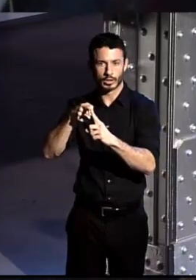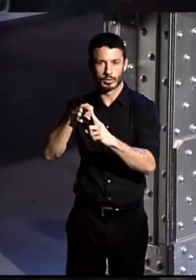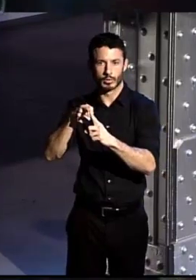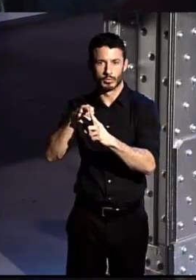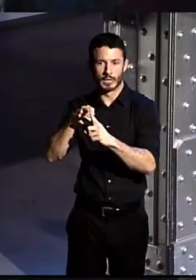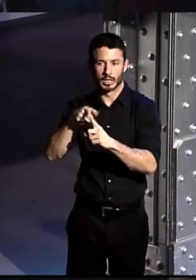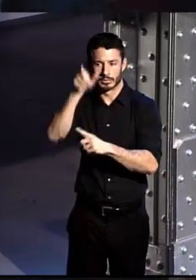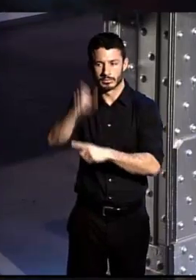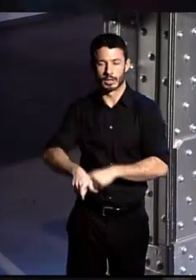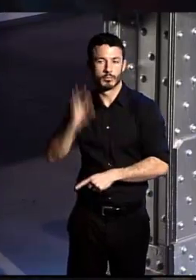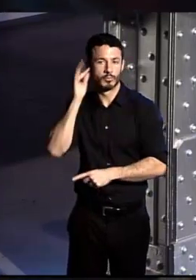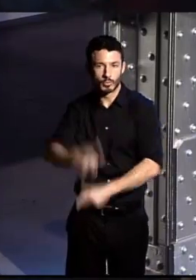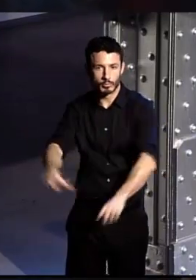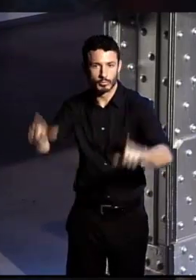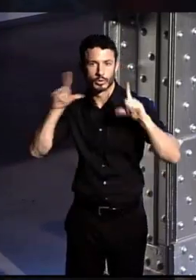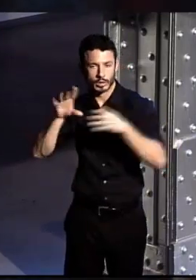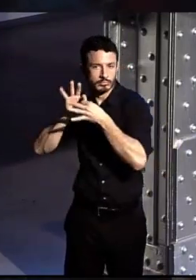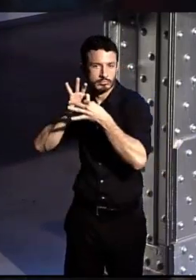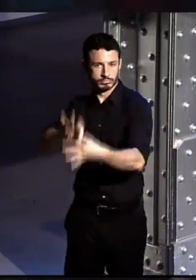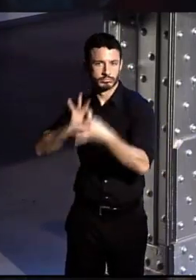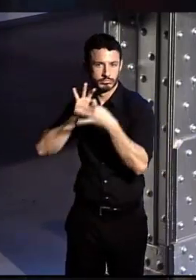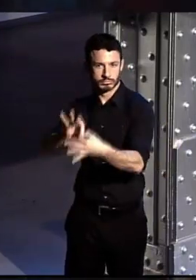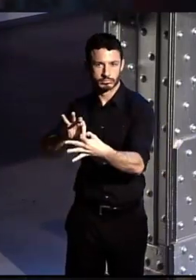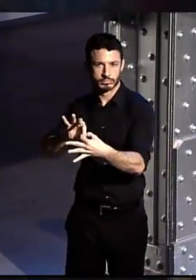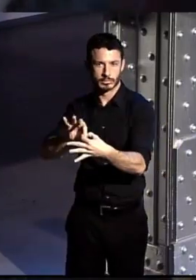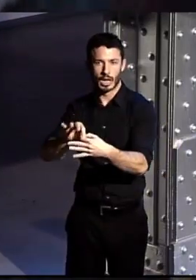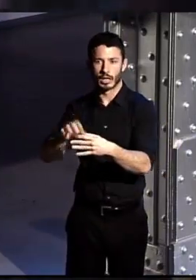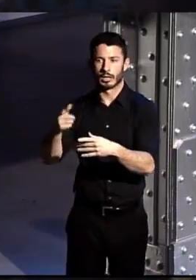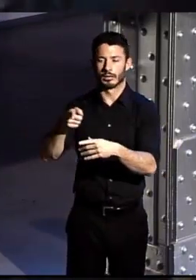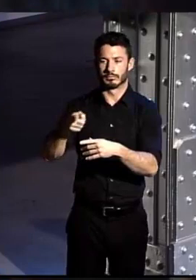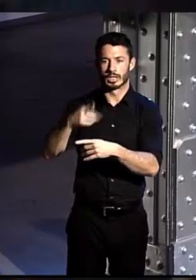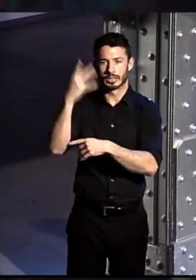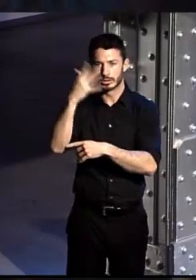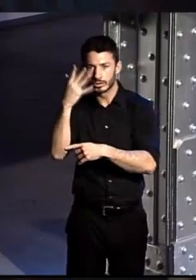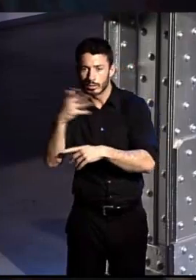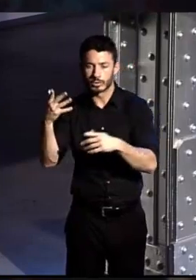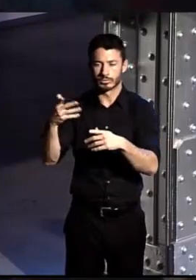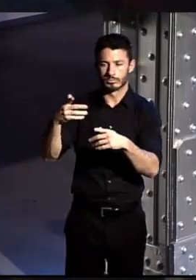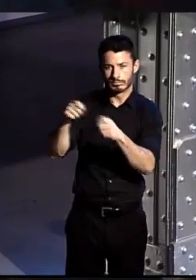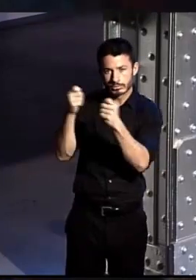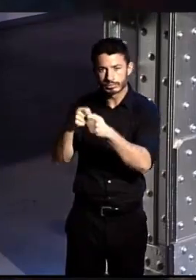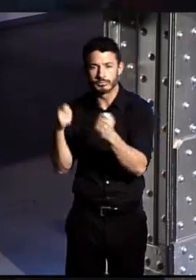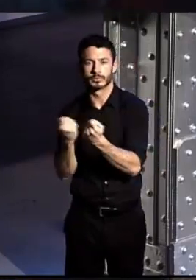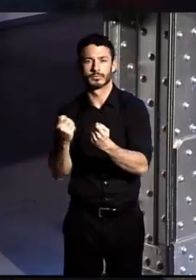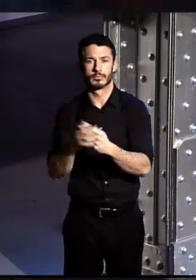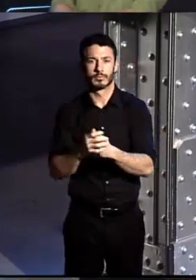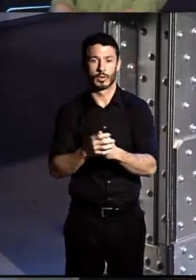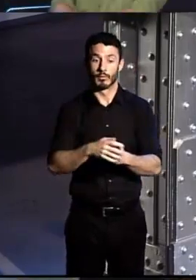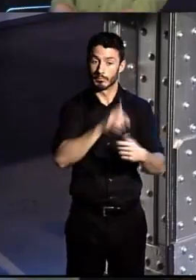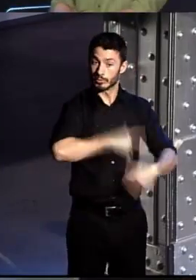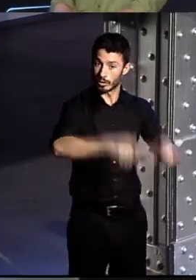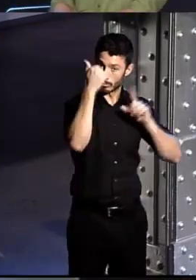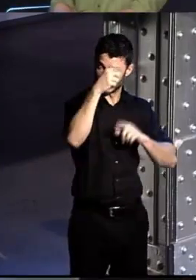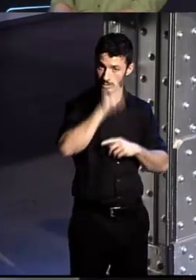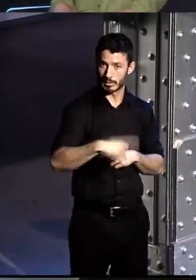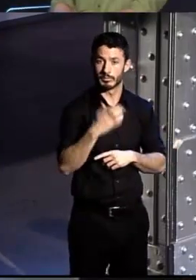casado con la protagonista femenina y le ponga todos esos componentes ahí como estereotipos, como él trabajaba con estereotipos. Bueno, sus personajes masculinos también lo son. No